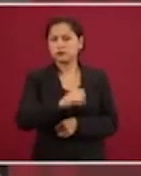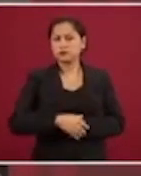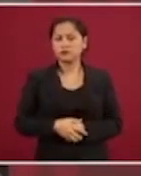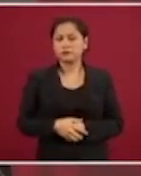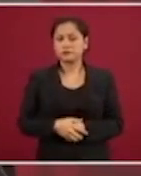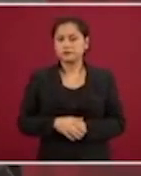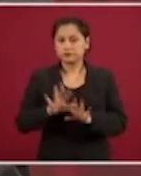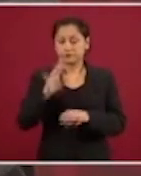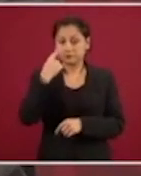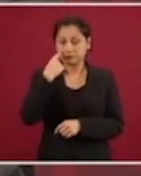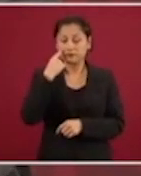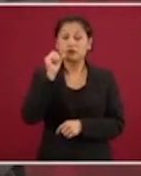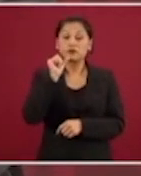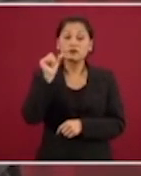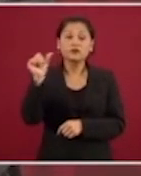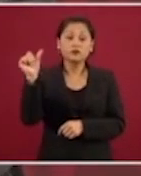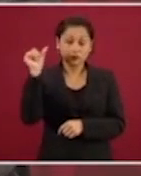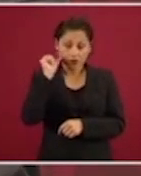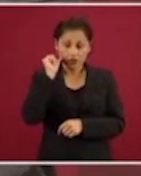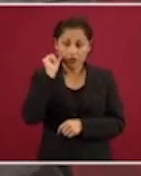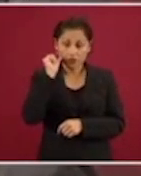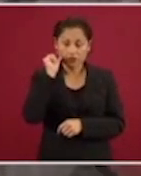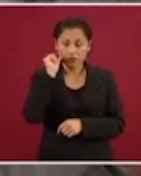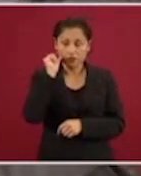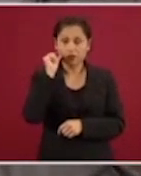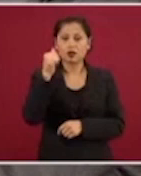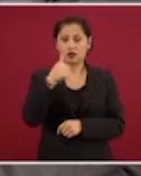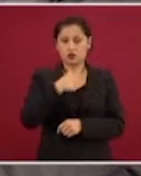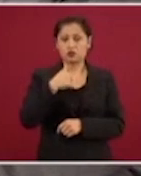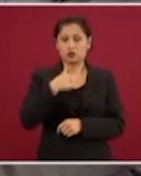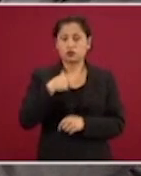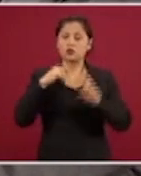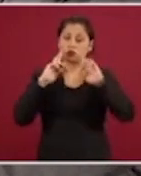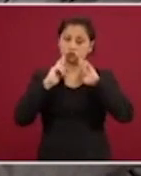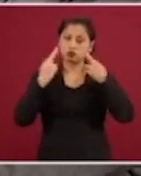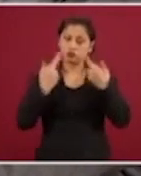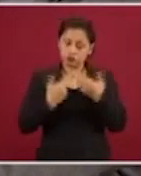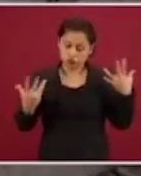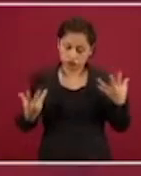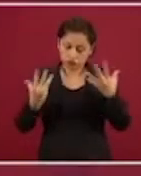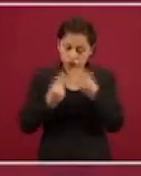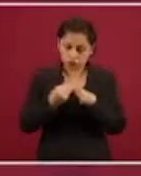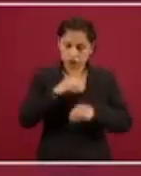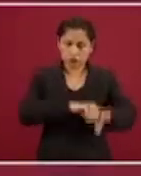Ayer, en efecto, me reuní con algunos empresarios y